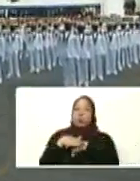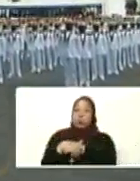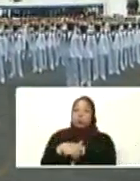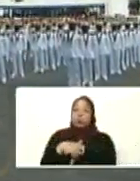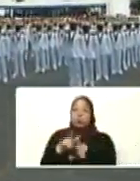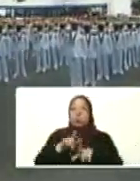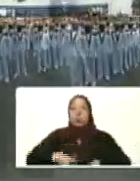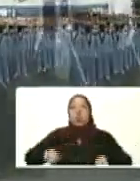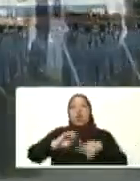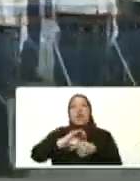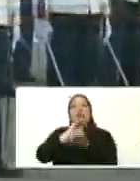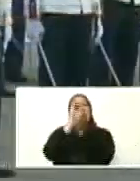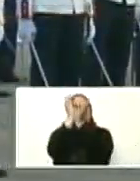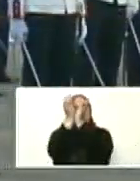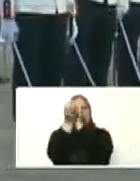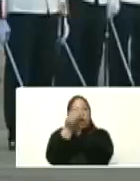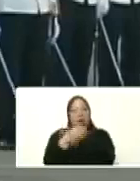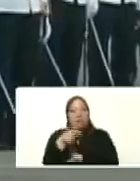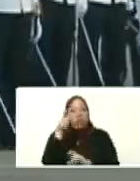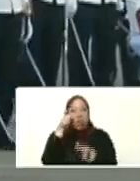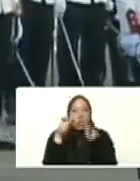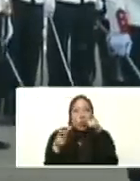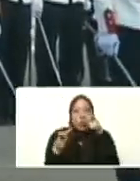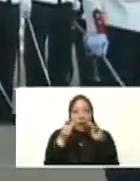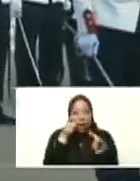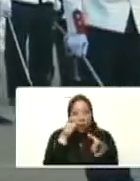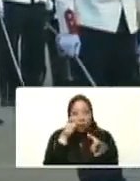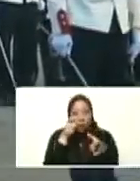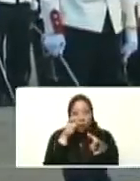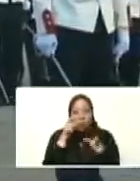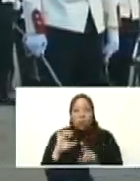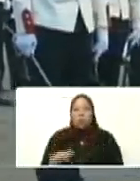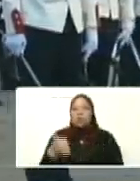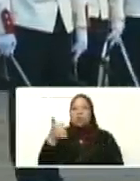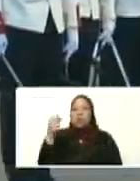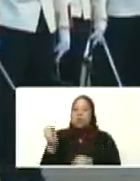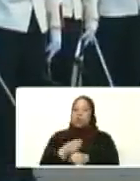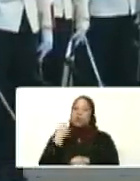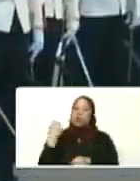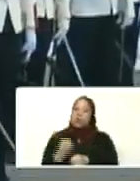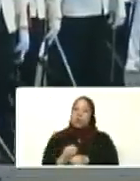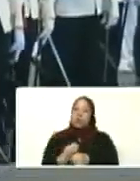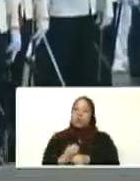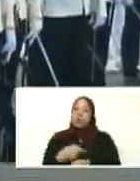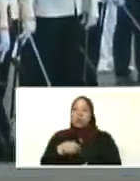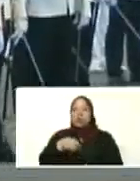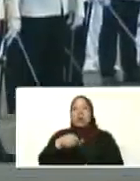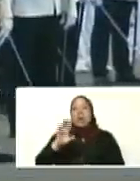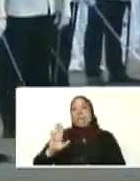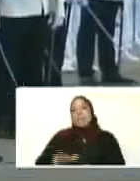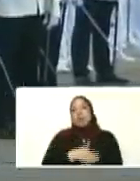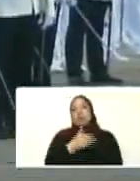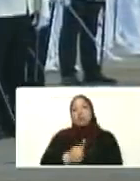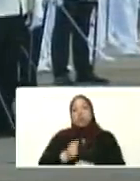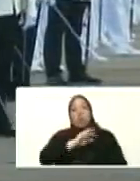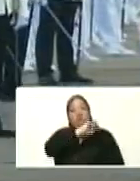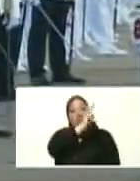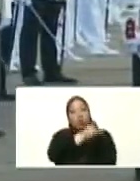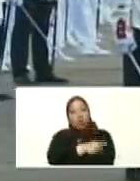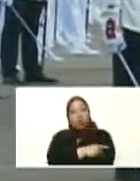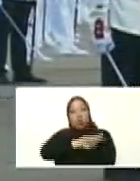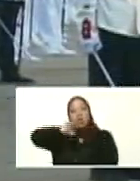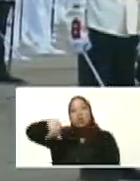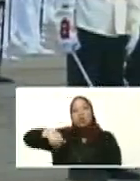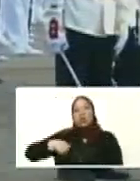espacio geográfico. Lleven consigo el mayor compromiso con los sagrados principios y valores de